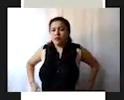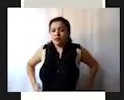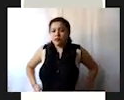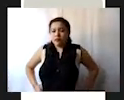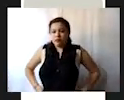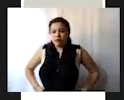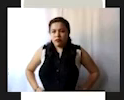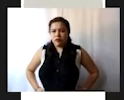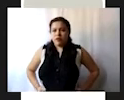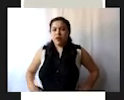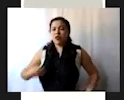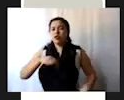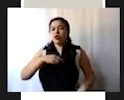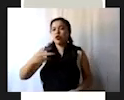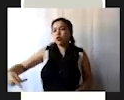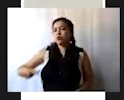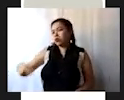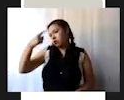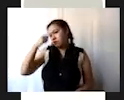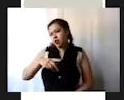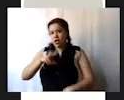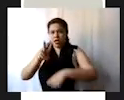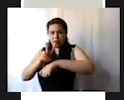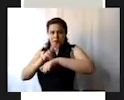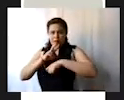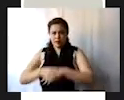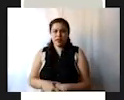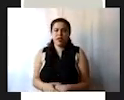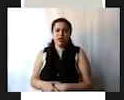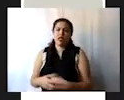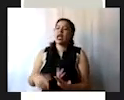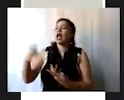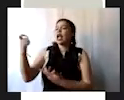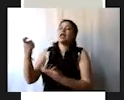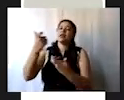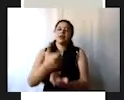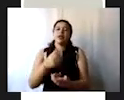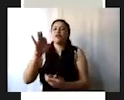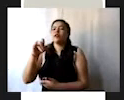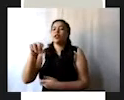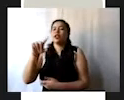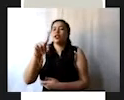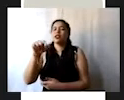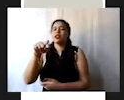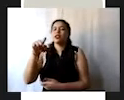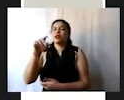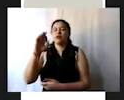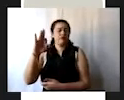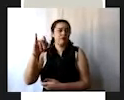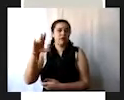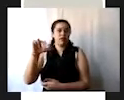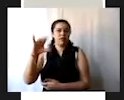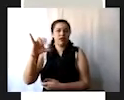el tema del monitoreo. Y bueno, en el financiamiento, ¿no? O sea, si bien tenemos